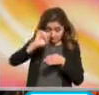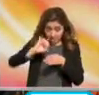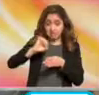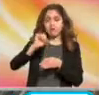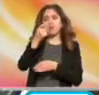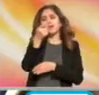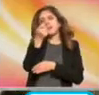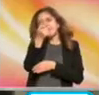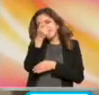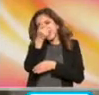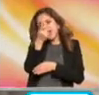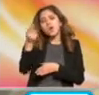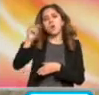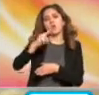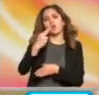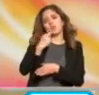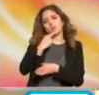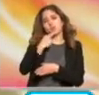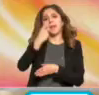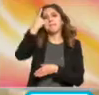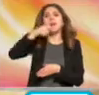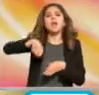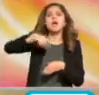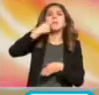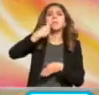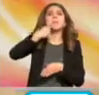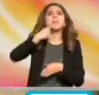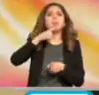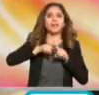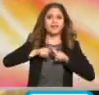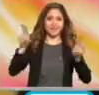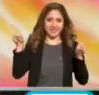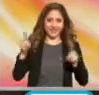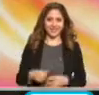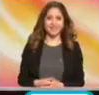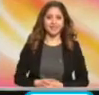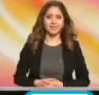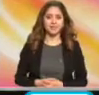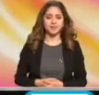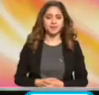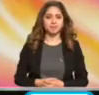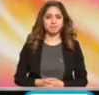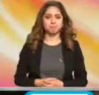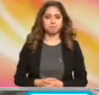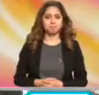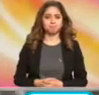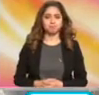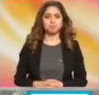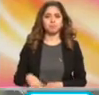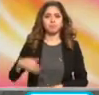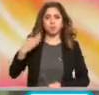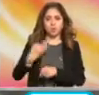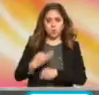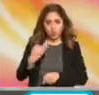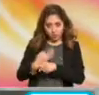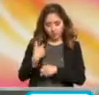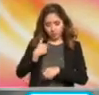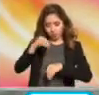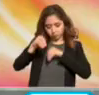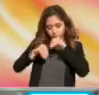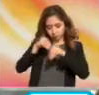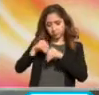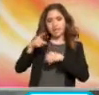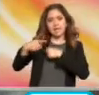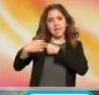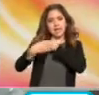un poquito le da sazón, mi chef, ¿no? Así es, de la Ahora sí receta. que dice, ¿no? Hay que darle sazón al caldo, pues con un poquito de